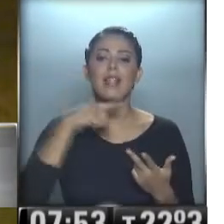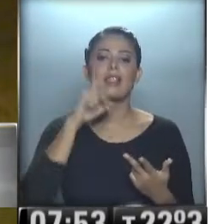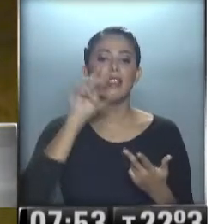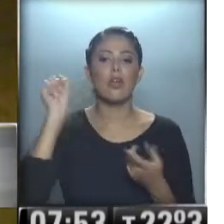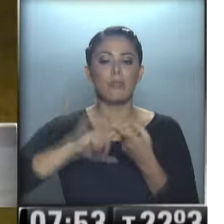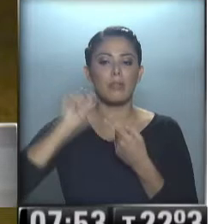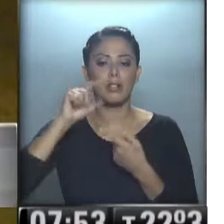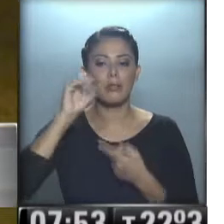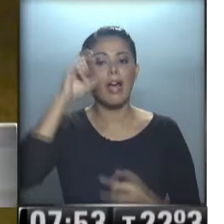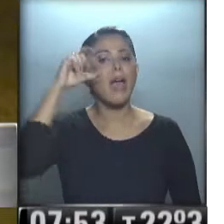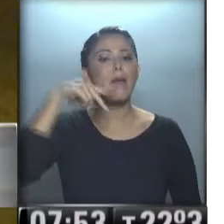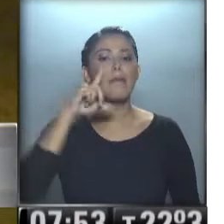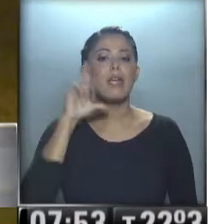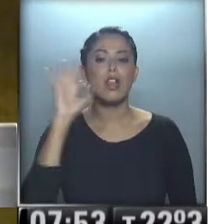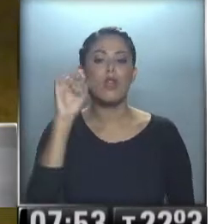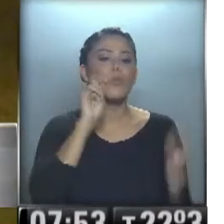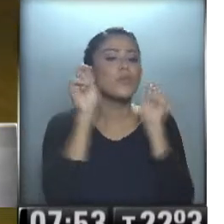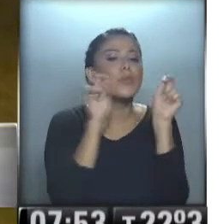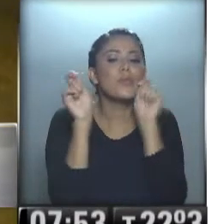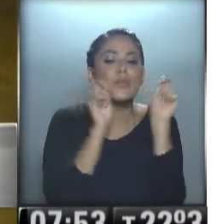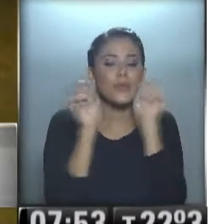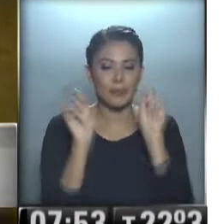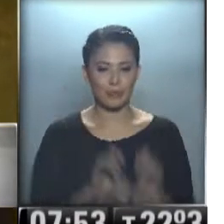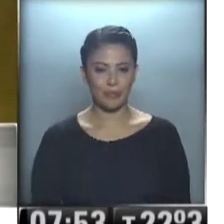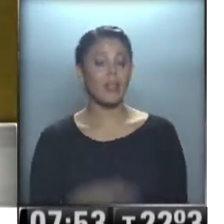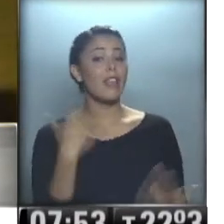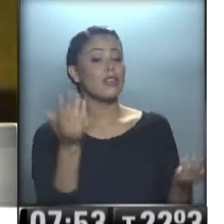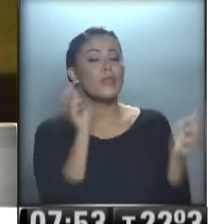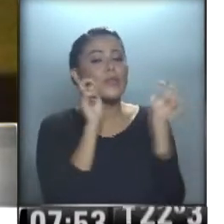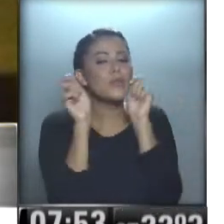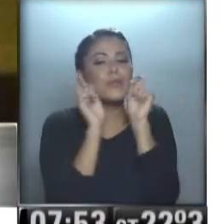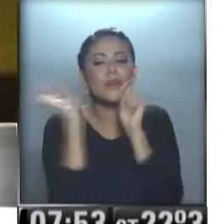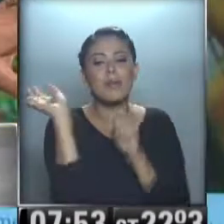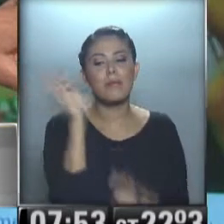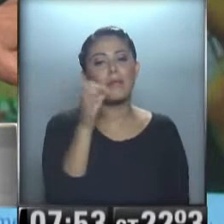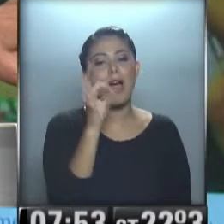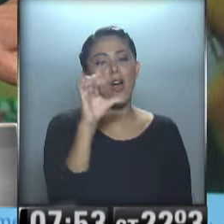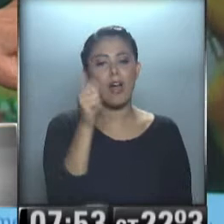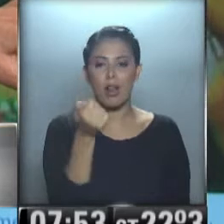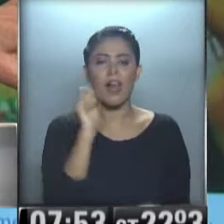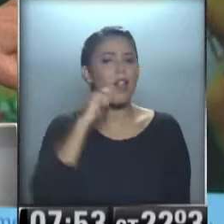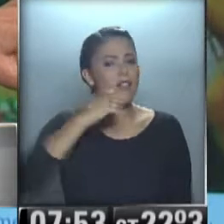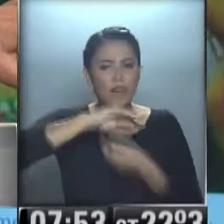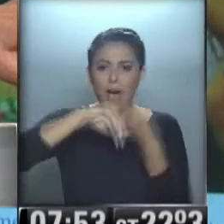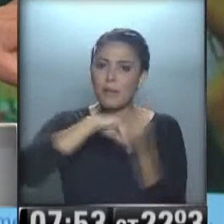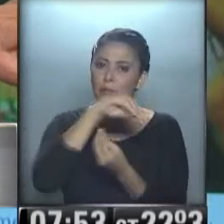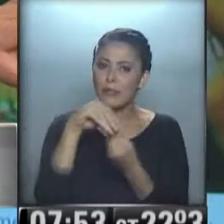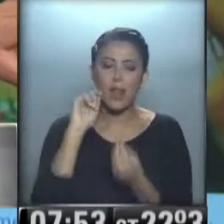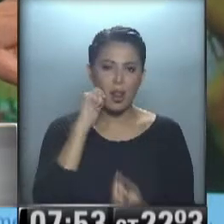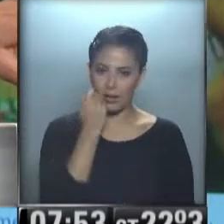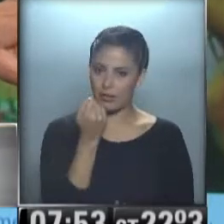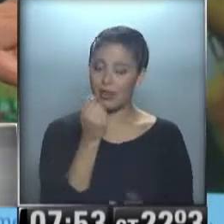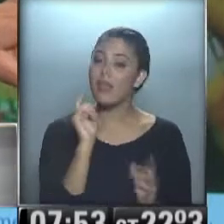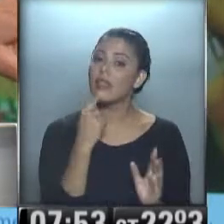está allí en la foto. Besitos, dice, no besazos, besitos. Besitos, Paola querida, hermosa tu familia, hermosa. Te digo